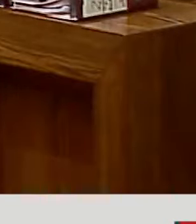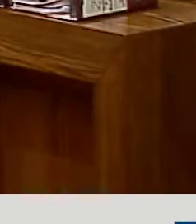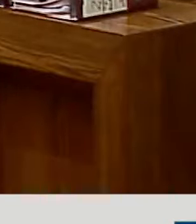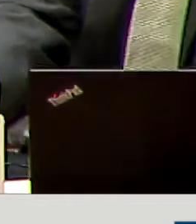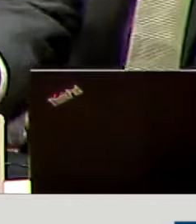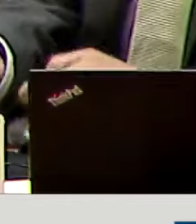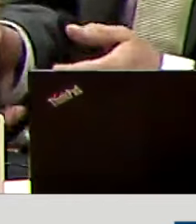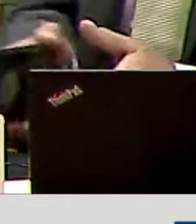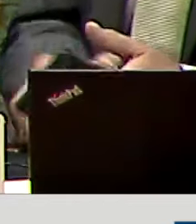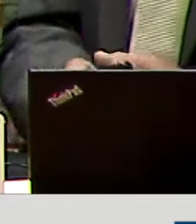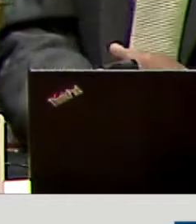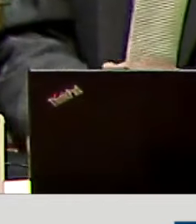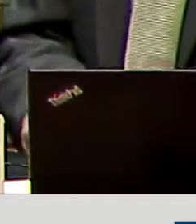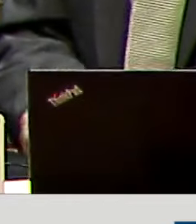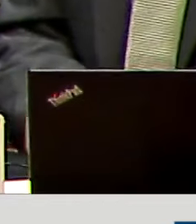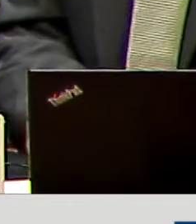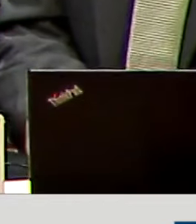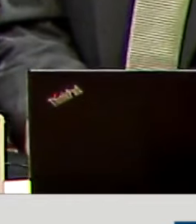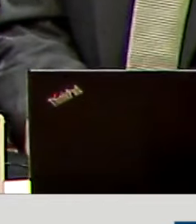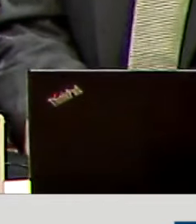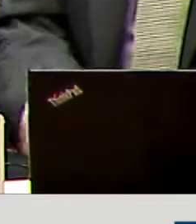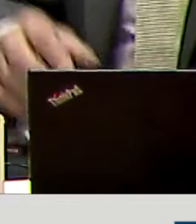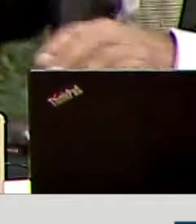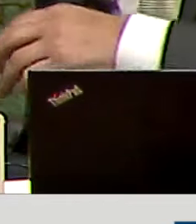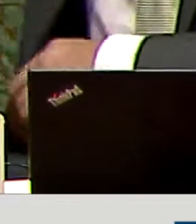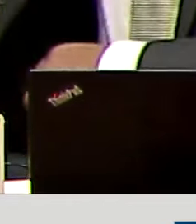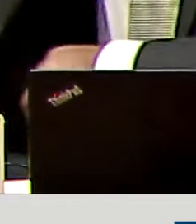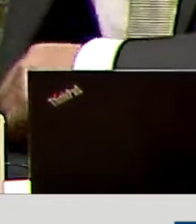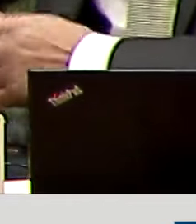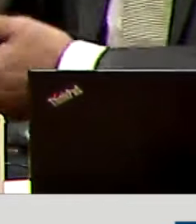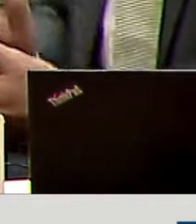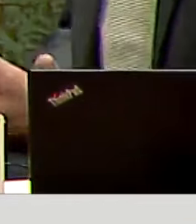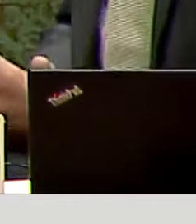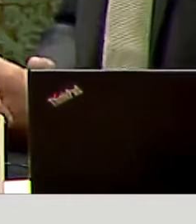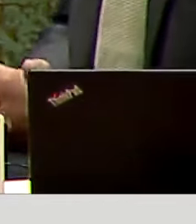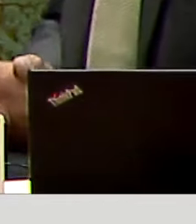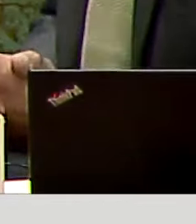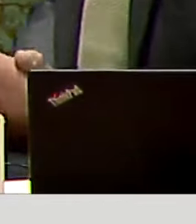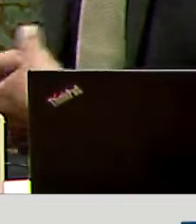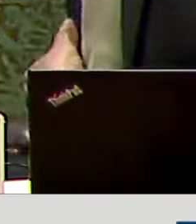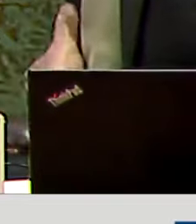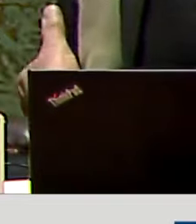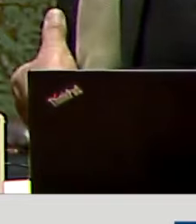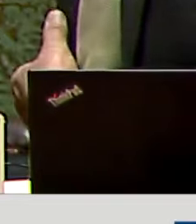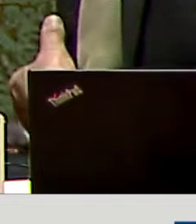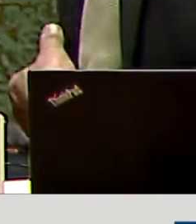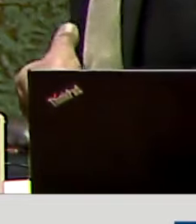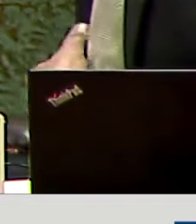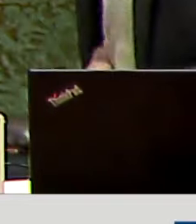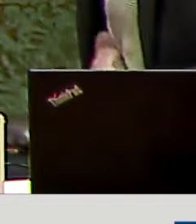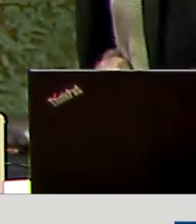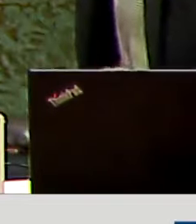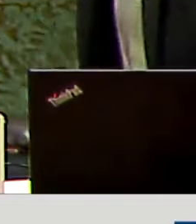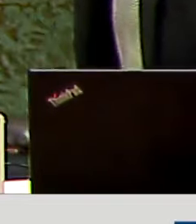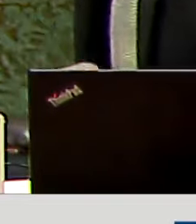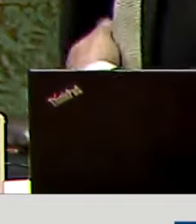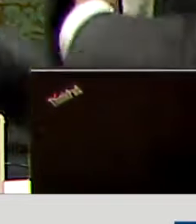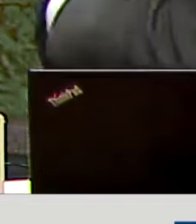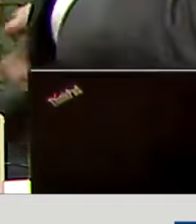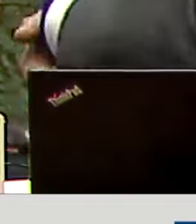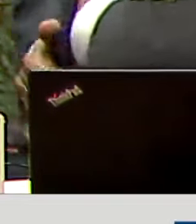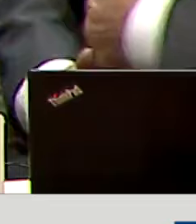Gracias diputado tiene la palabra el diputado vlado mirosevic no está en sala entonces con esto